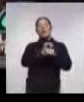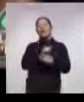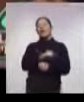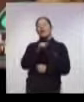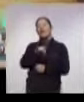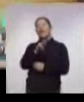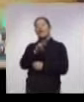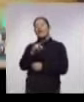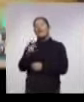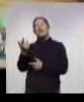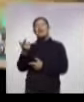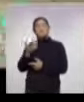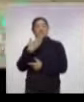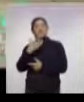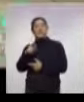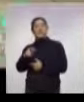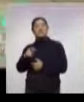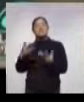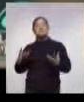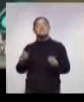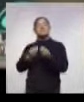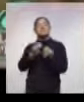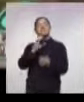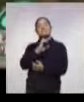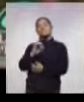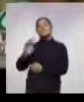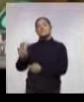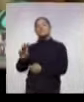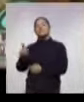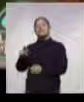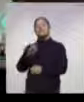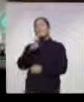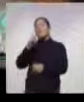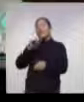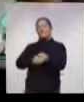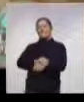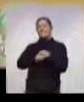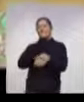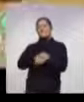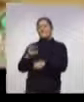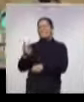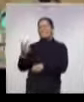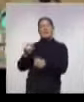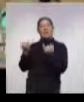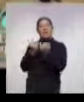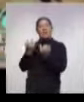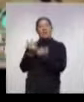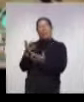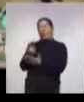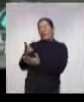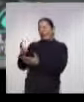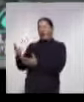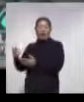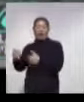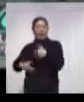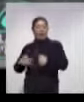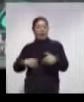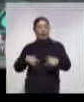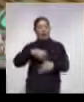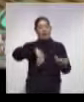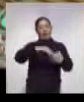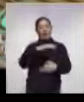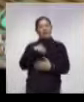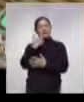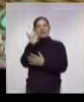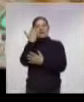Televisión venido a menos, junto con Cliff Booth, su mejor amigo y también el doble de las secuencias de acción,